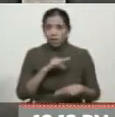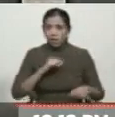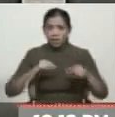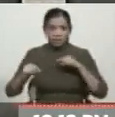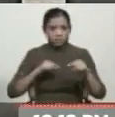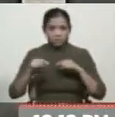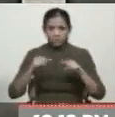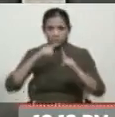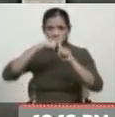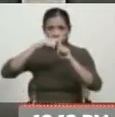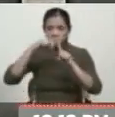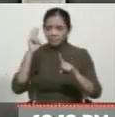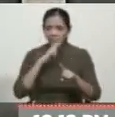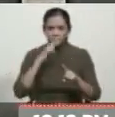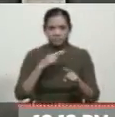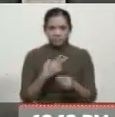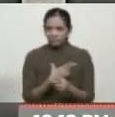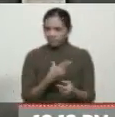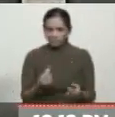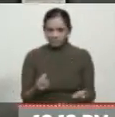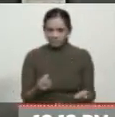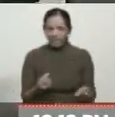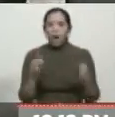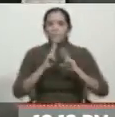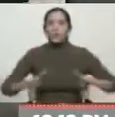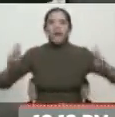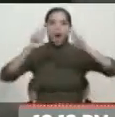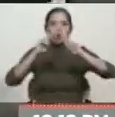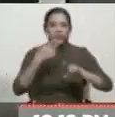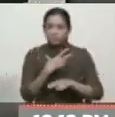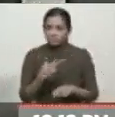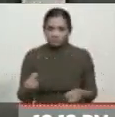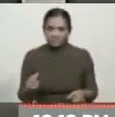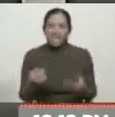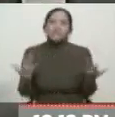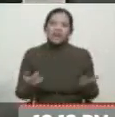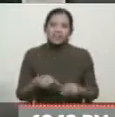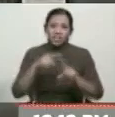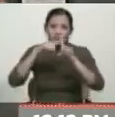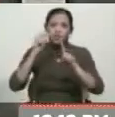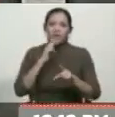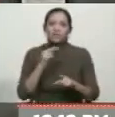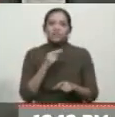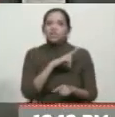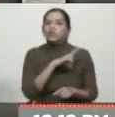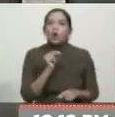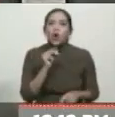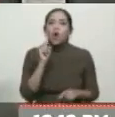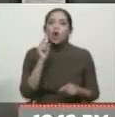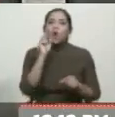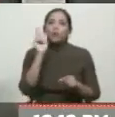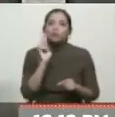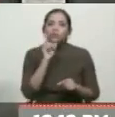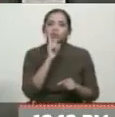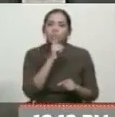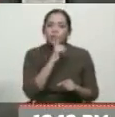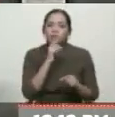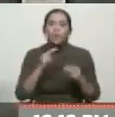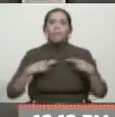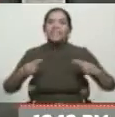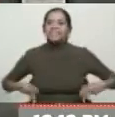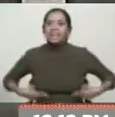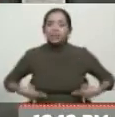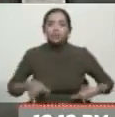Cruz Roja, no fue coordinada por la ONU, e inclusive la Cruz Roja les dice, no utilicen el nombre humanitario, porque no es un